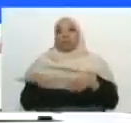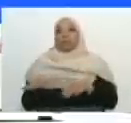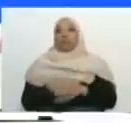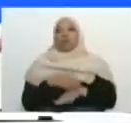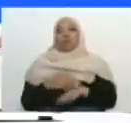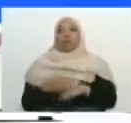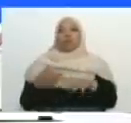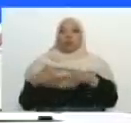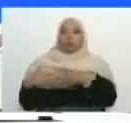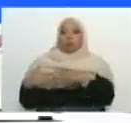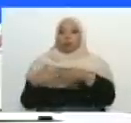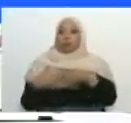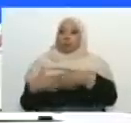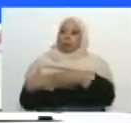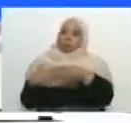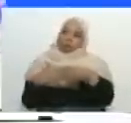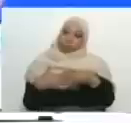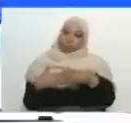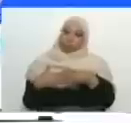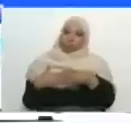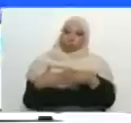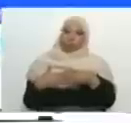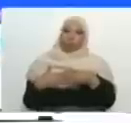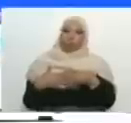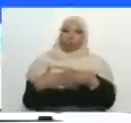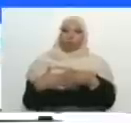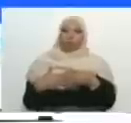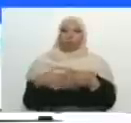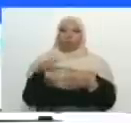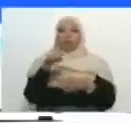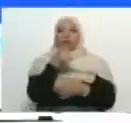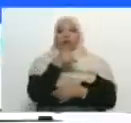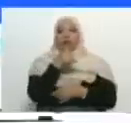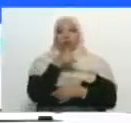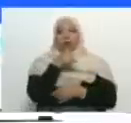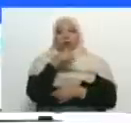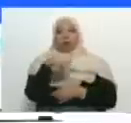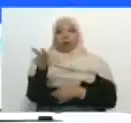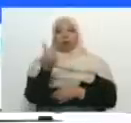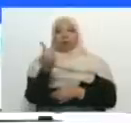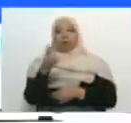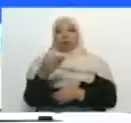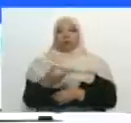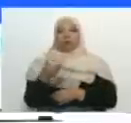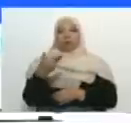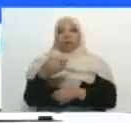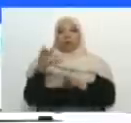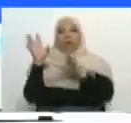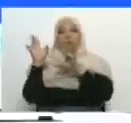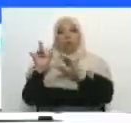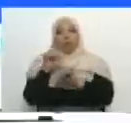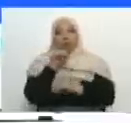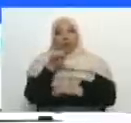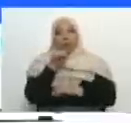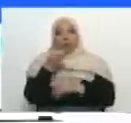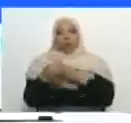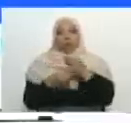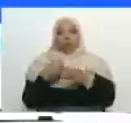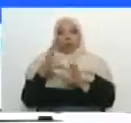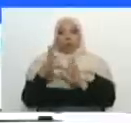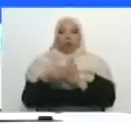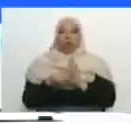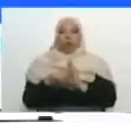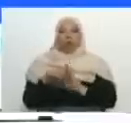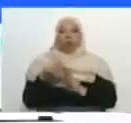principalmente estadounidense. Ya veremos a quién la OFAC le va a dar la bendición para robarse